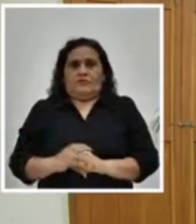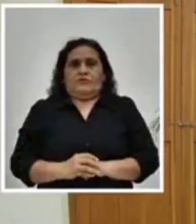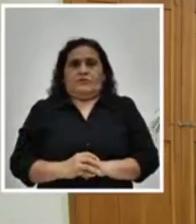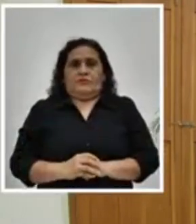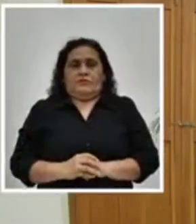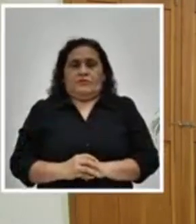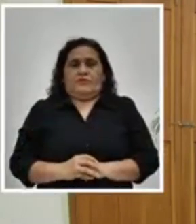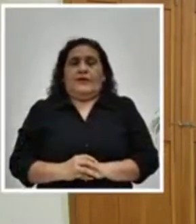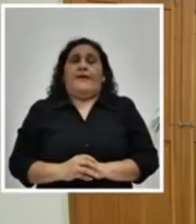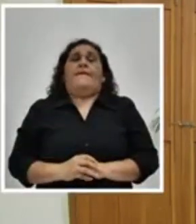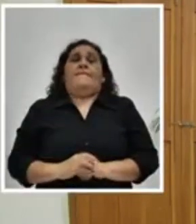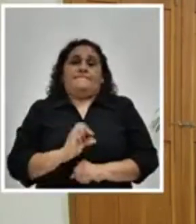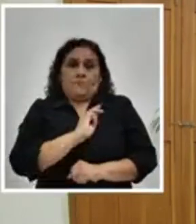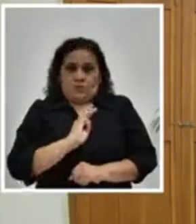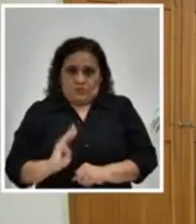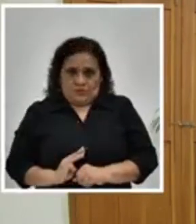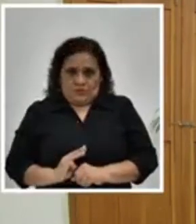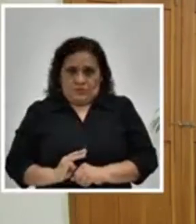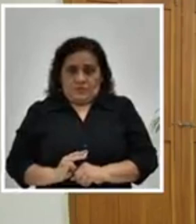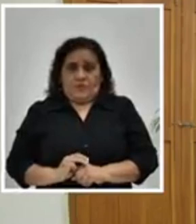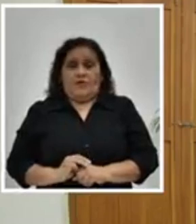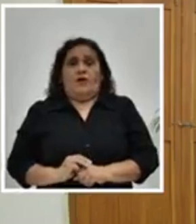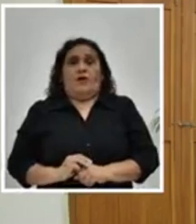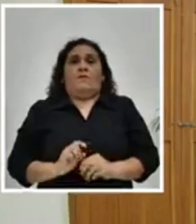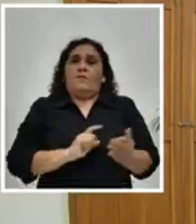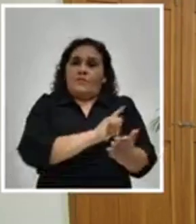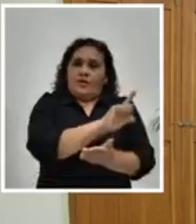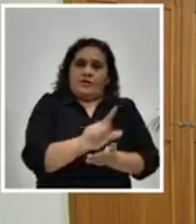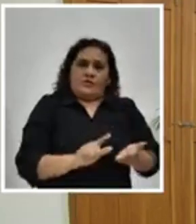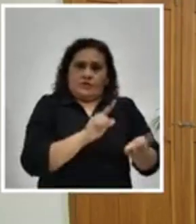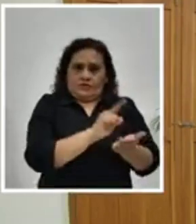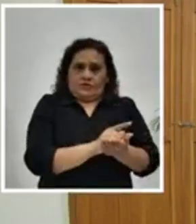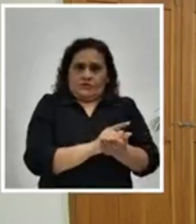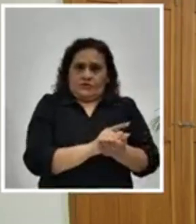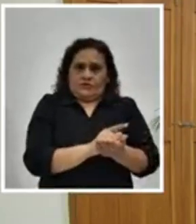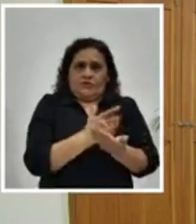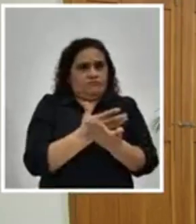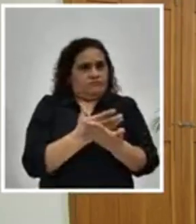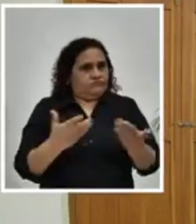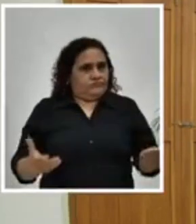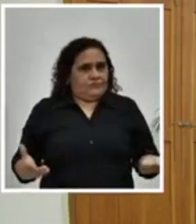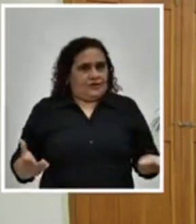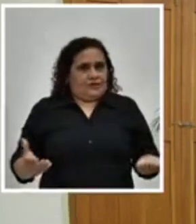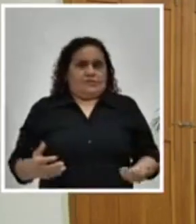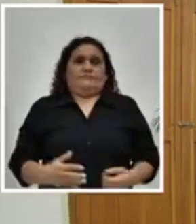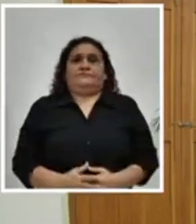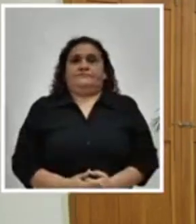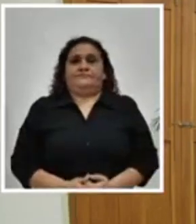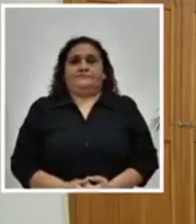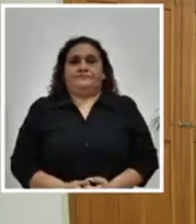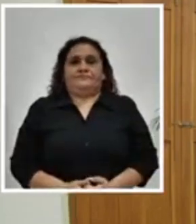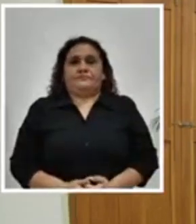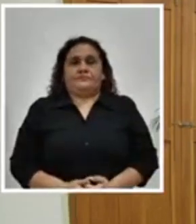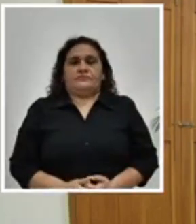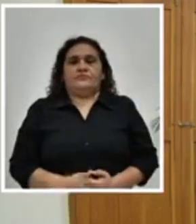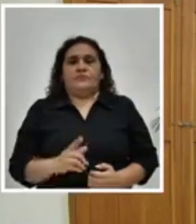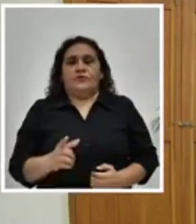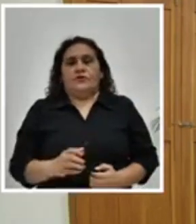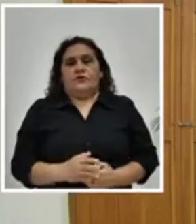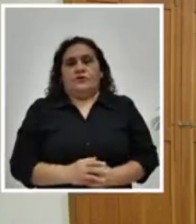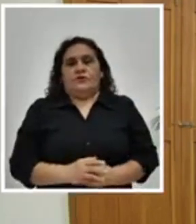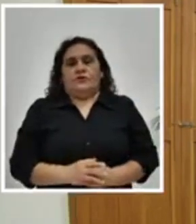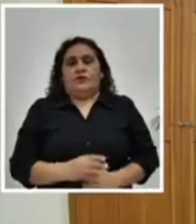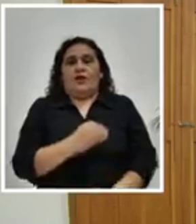dando cumplimiento a la legislación vigente en esta materia. En lo que respecta